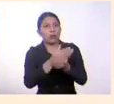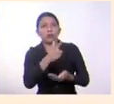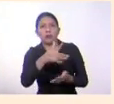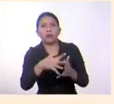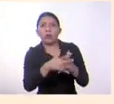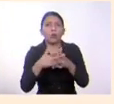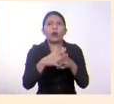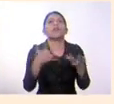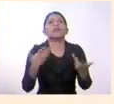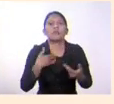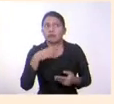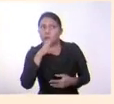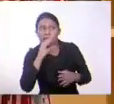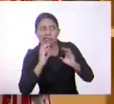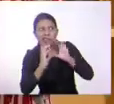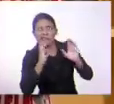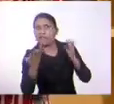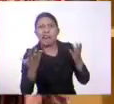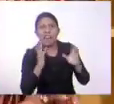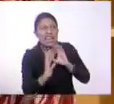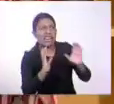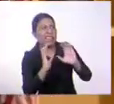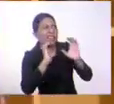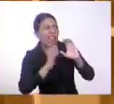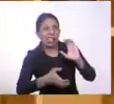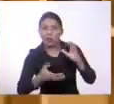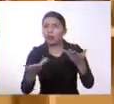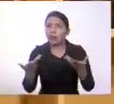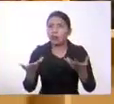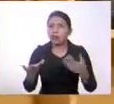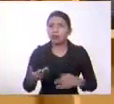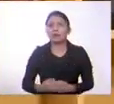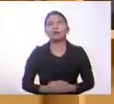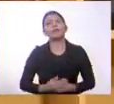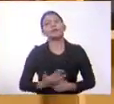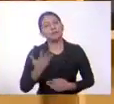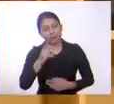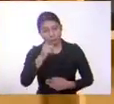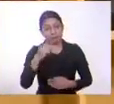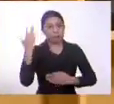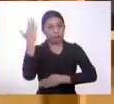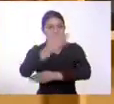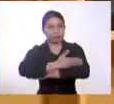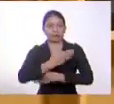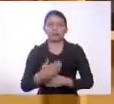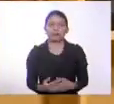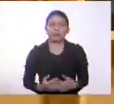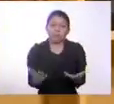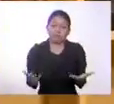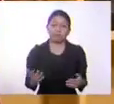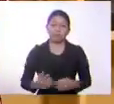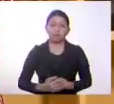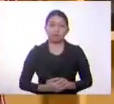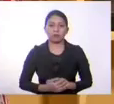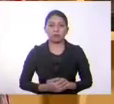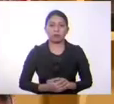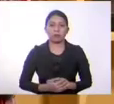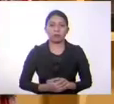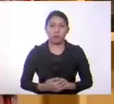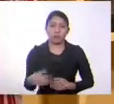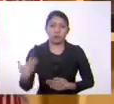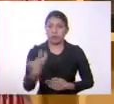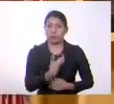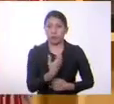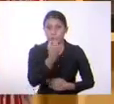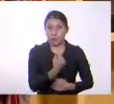Estados Unidos y necesitas comunicarte. Entonces sería una de las primeras barreras. Obviamente, nosotros los seres humanos